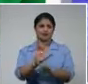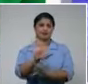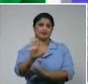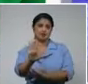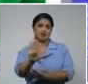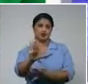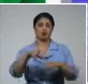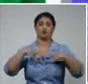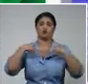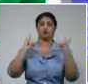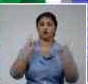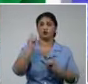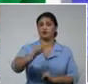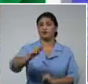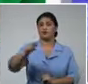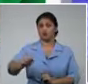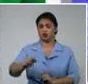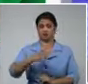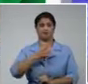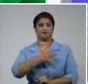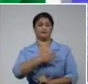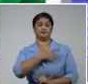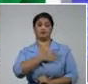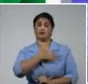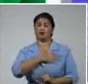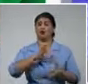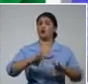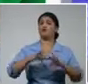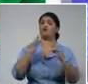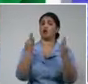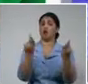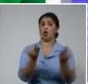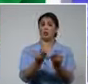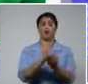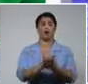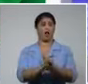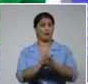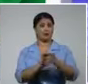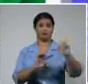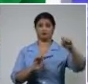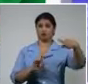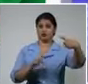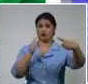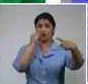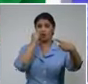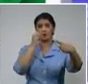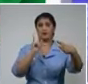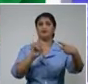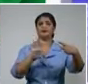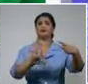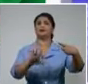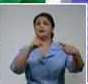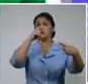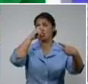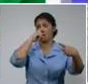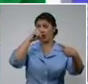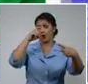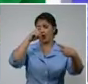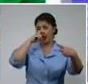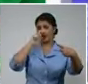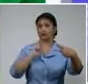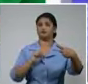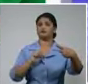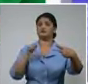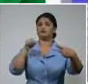amistades, por el fallecimiento de un paciente de 65 años de edad, de aquí